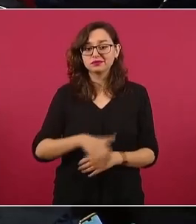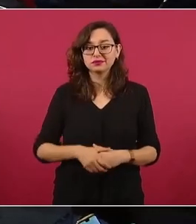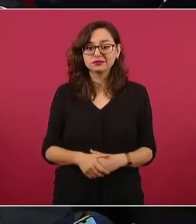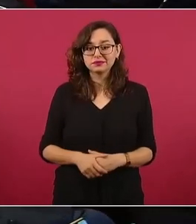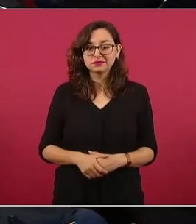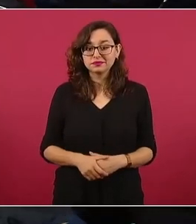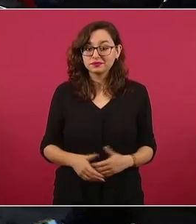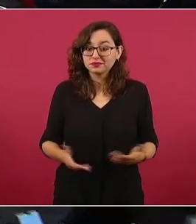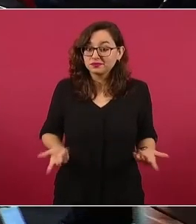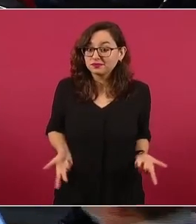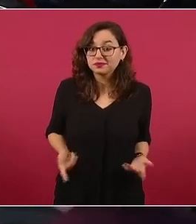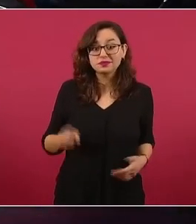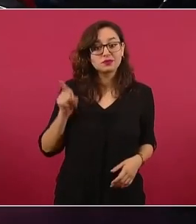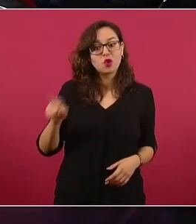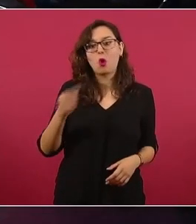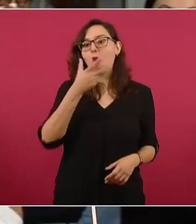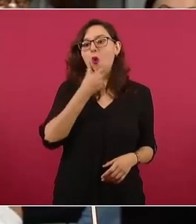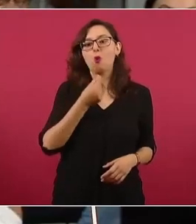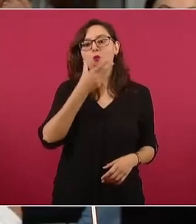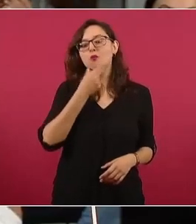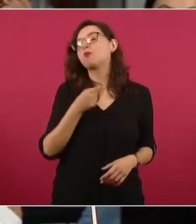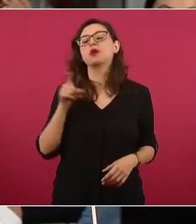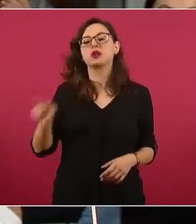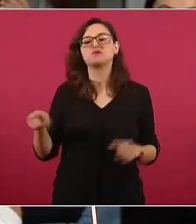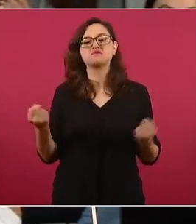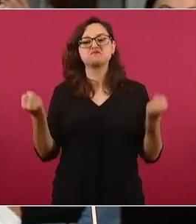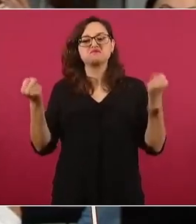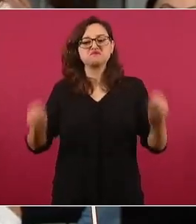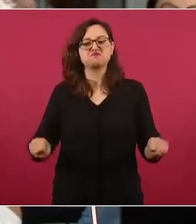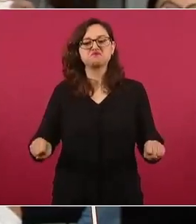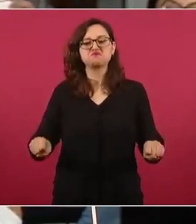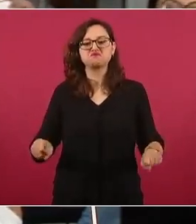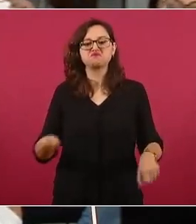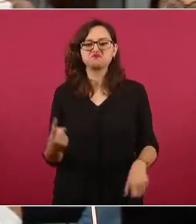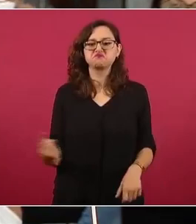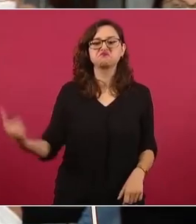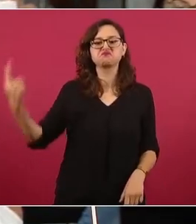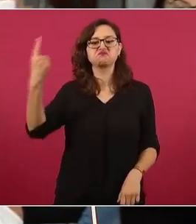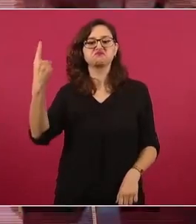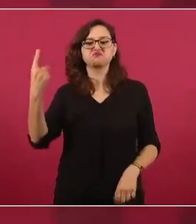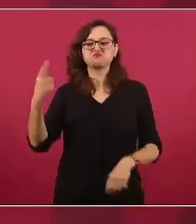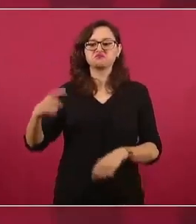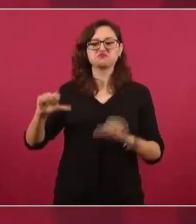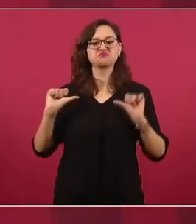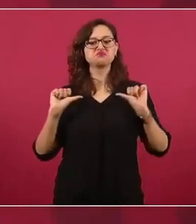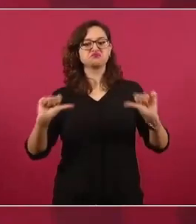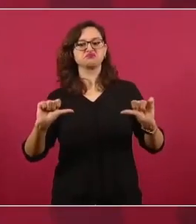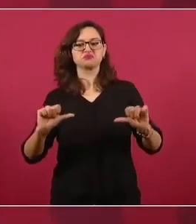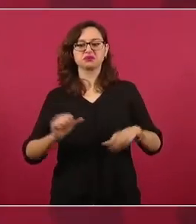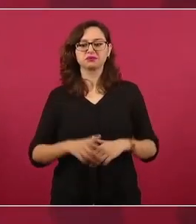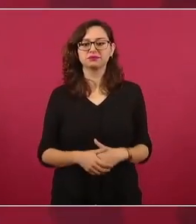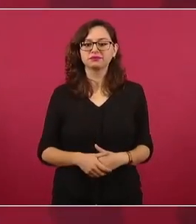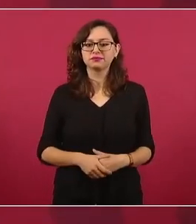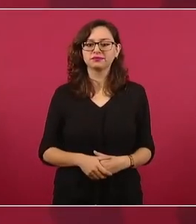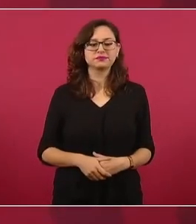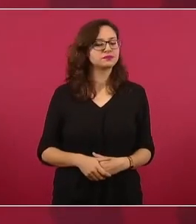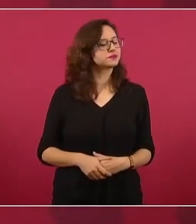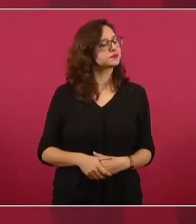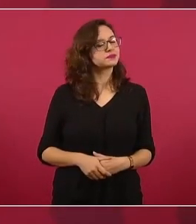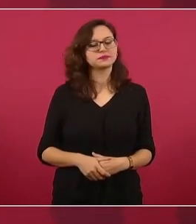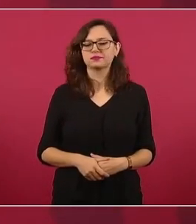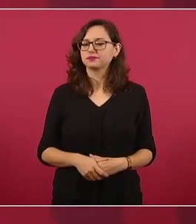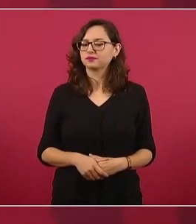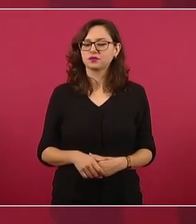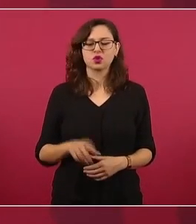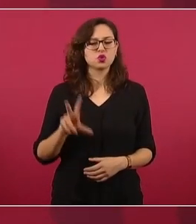sí, el fiscal es un fiscal imperial que a él nadie lo toca. No. Todo mundo,